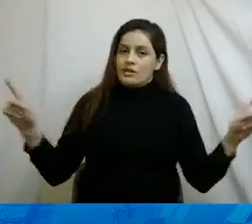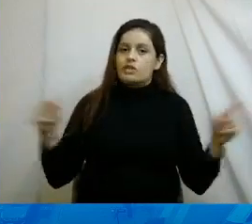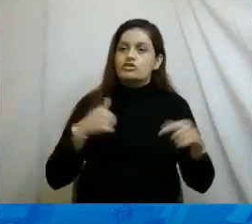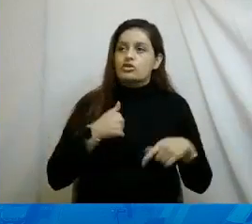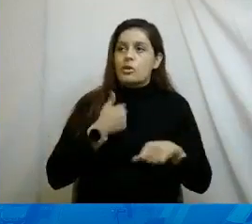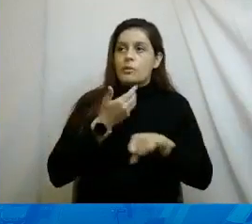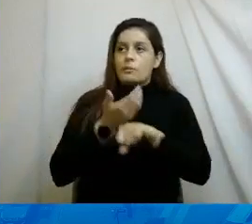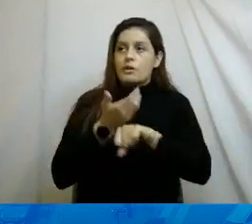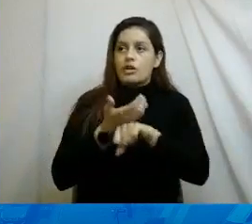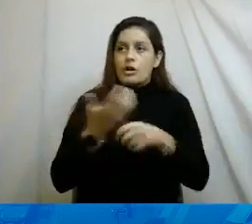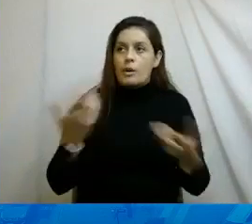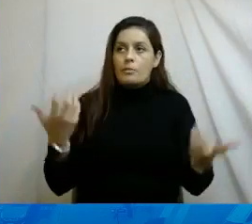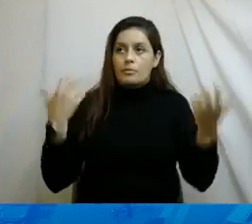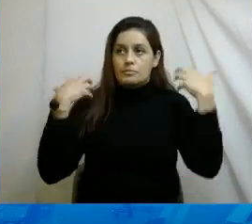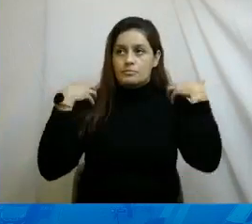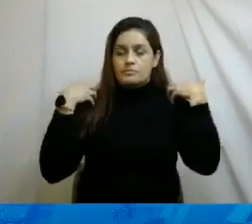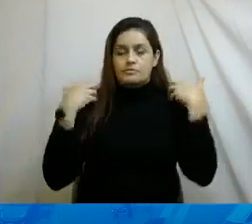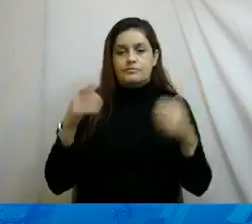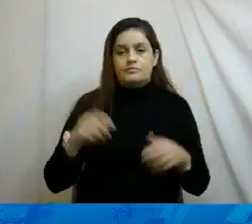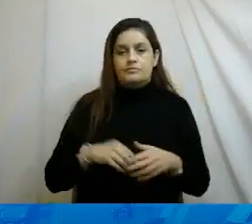eso.